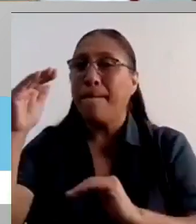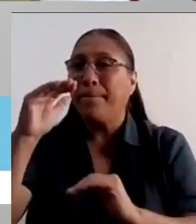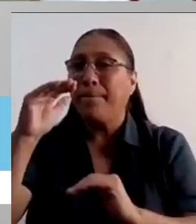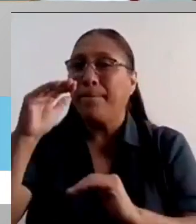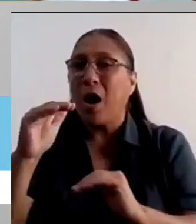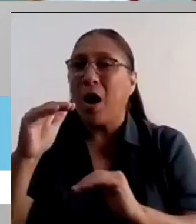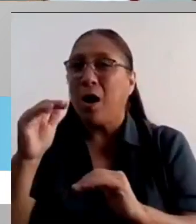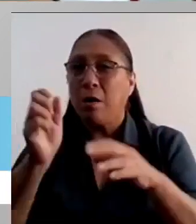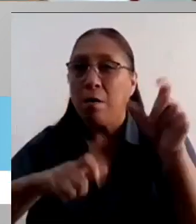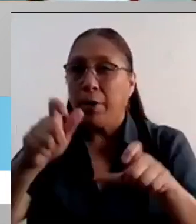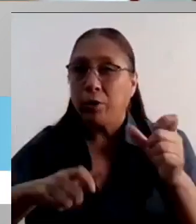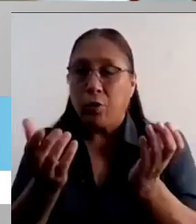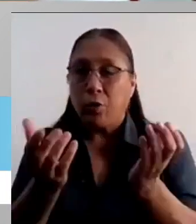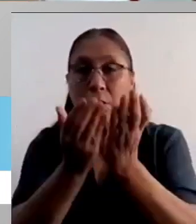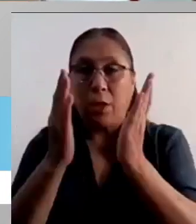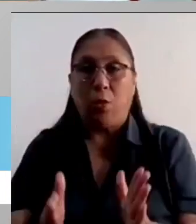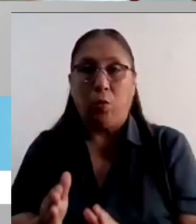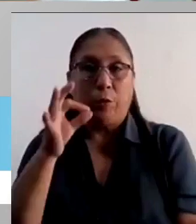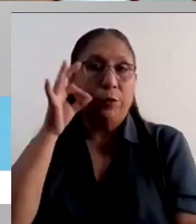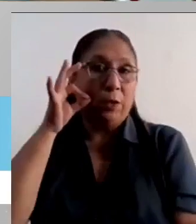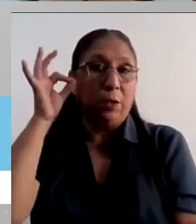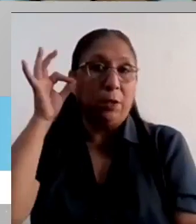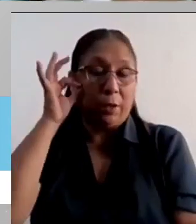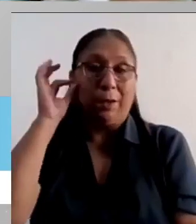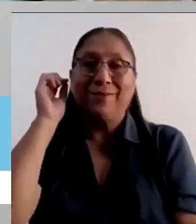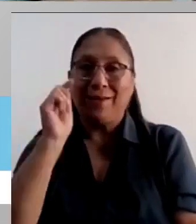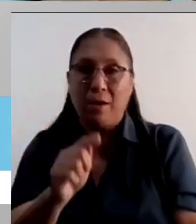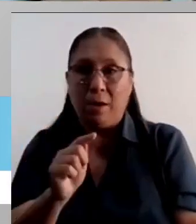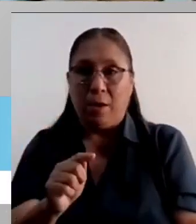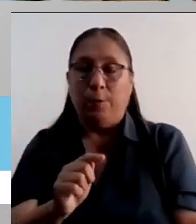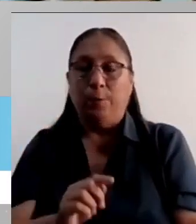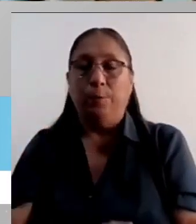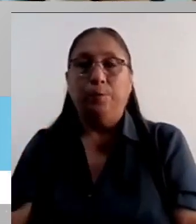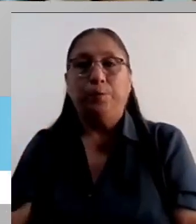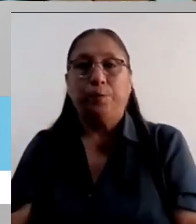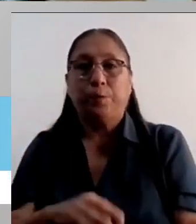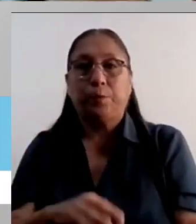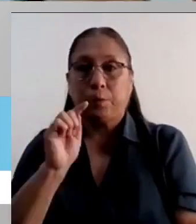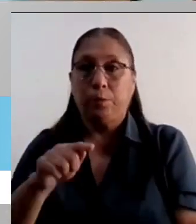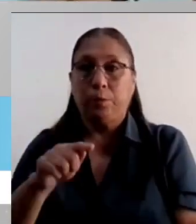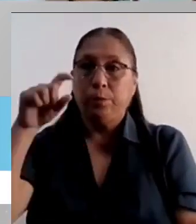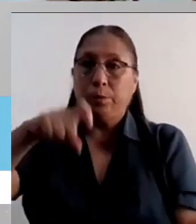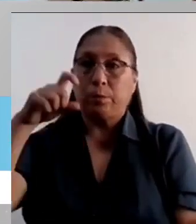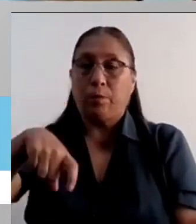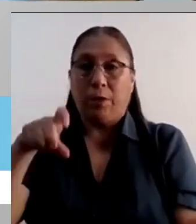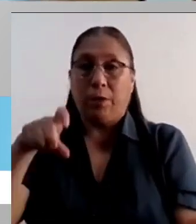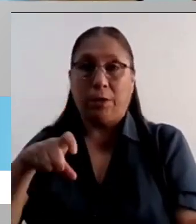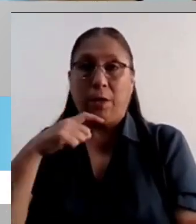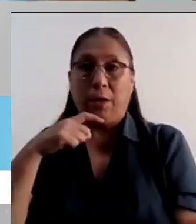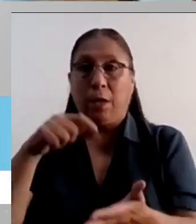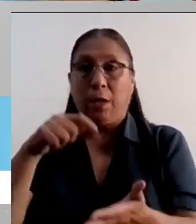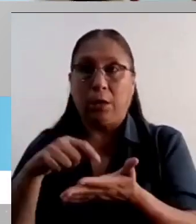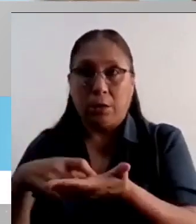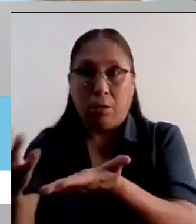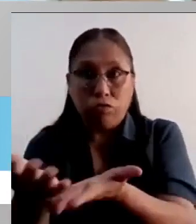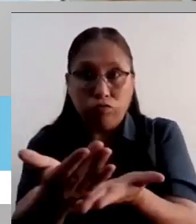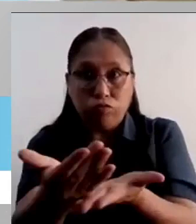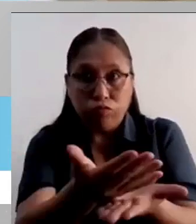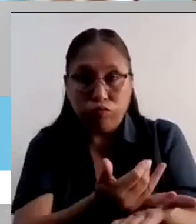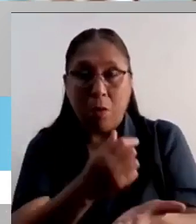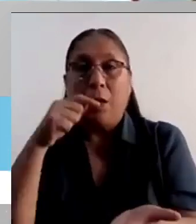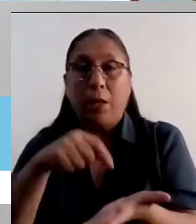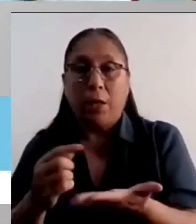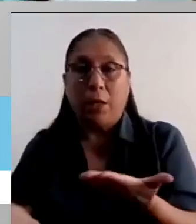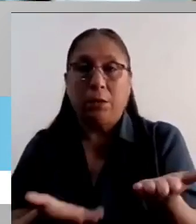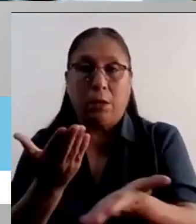de estudiantes indígenas, ¿no? Entonces, es la necesidad la que se ha recogido y se ha